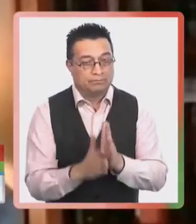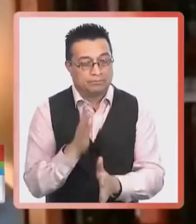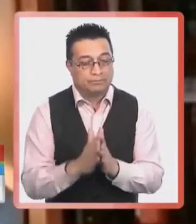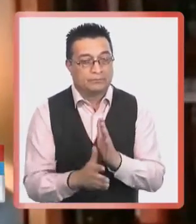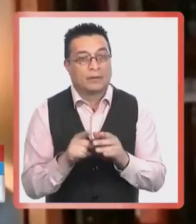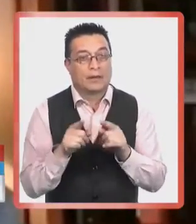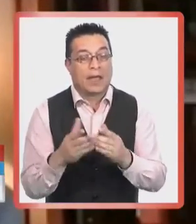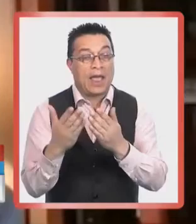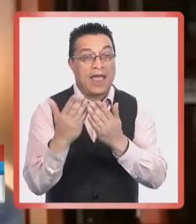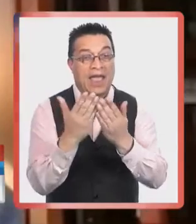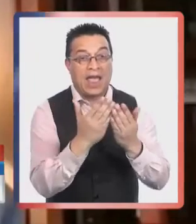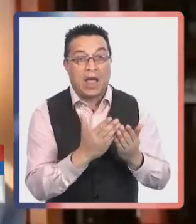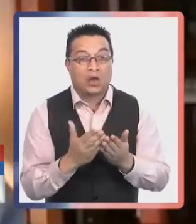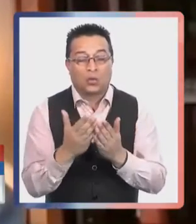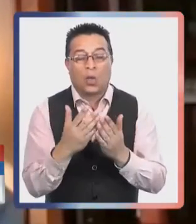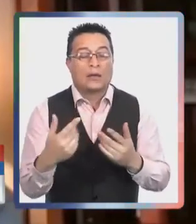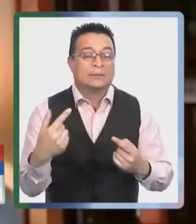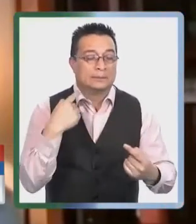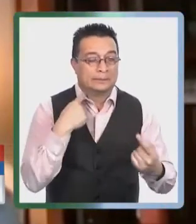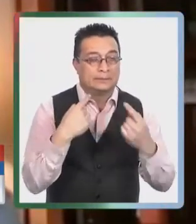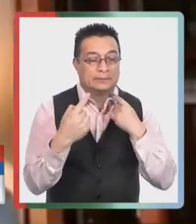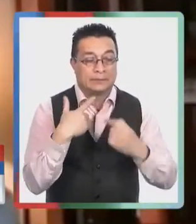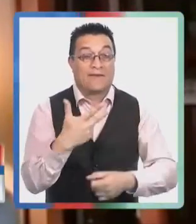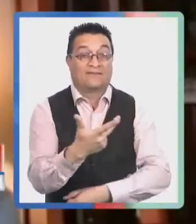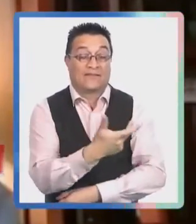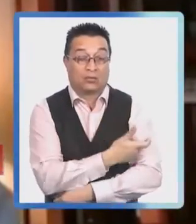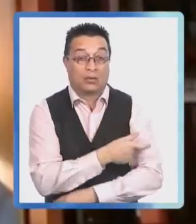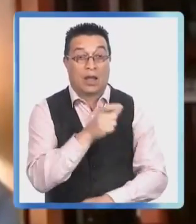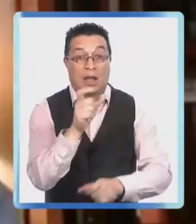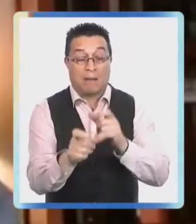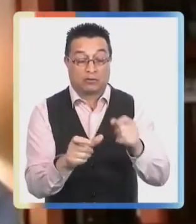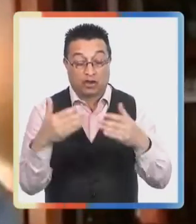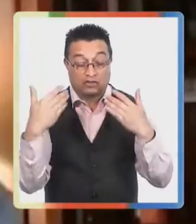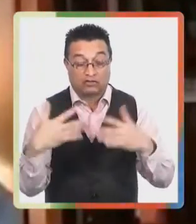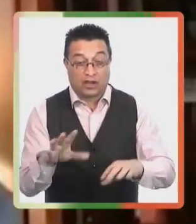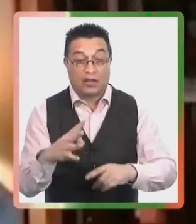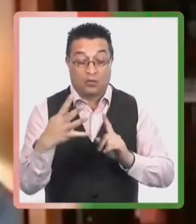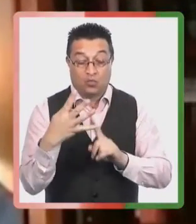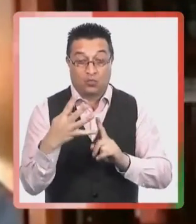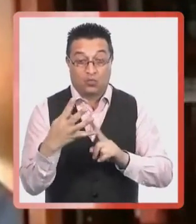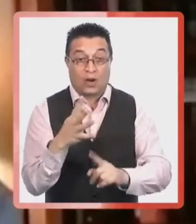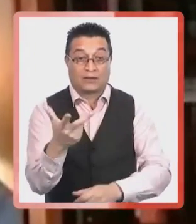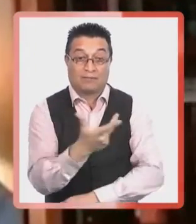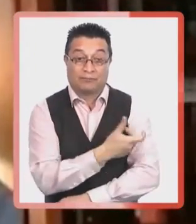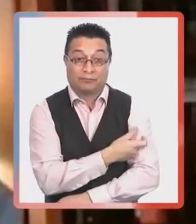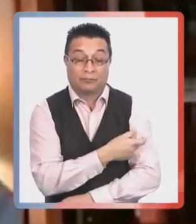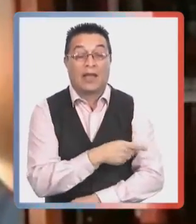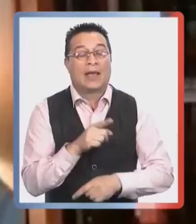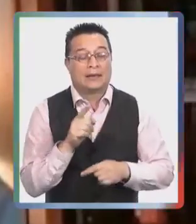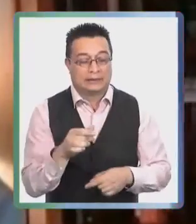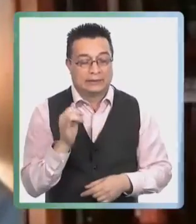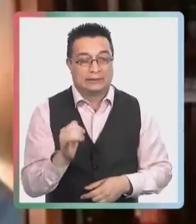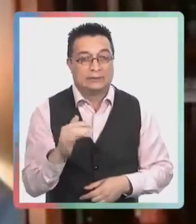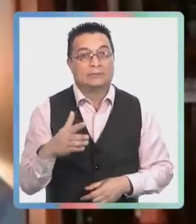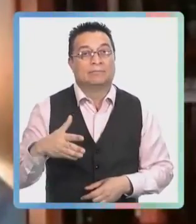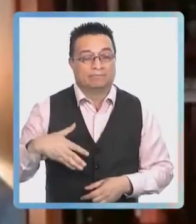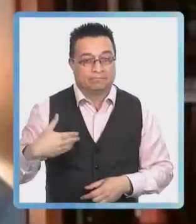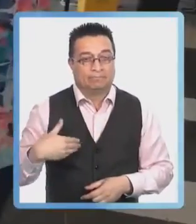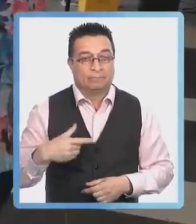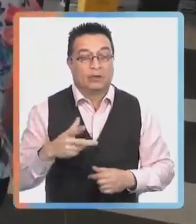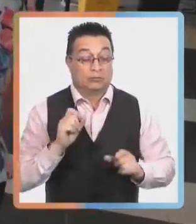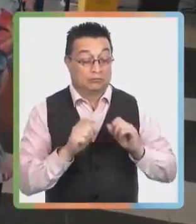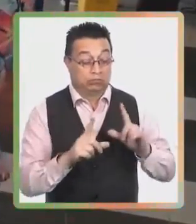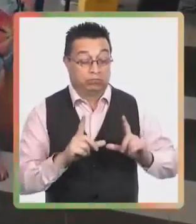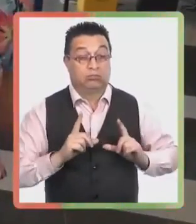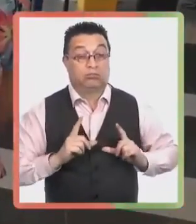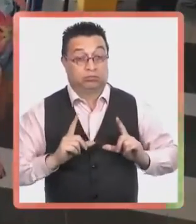acelerar, estudiar el efecto de esa vacuna en la gente que se ha colocado la cuarta dosis, y si desgraciadamente los